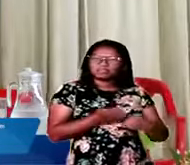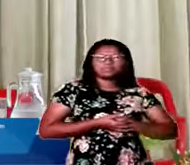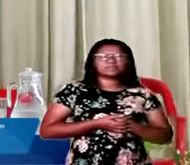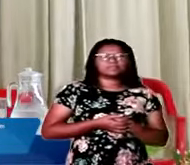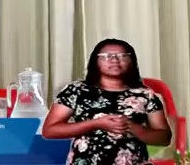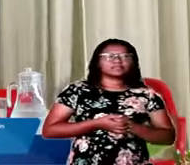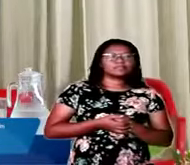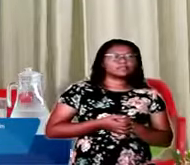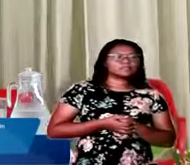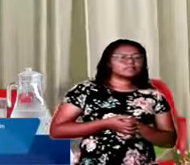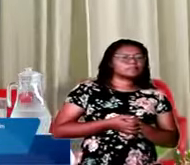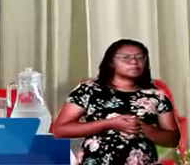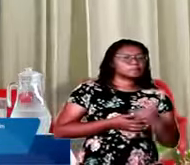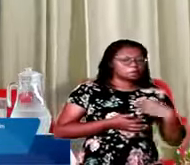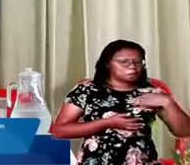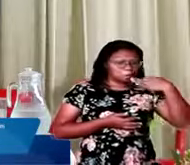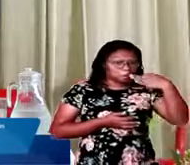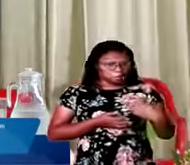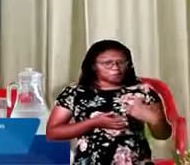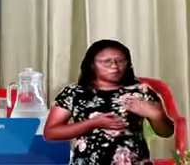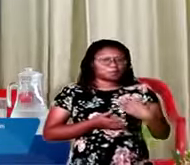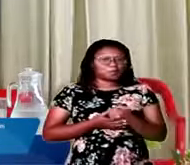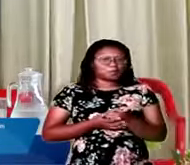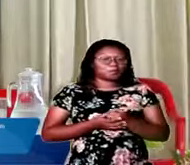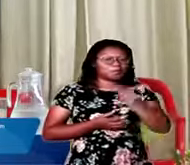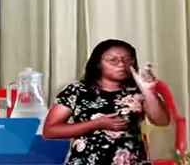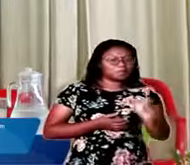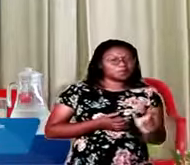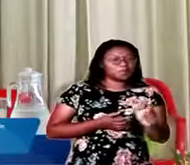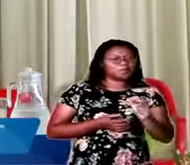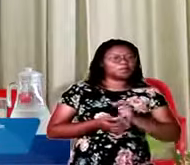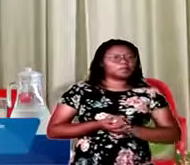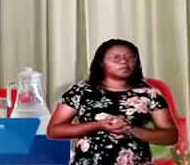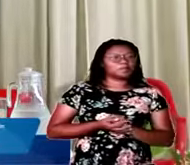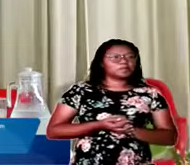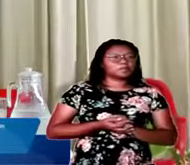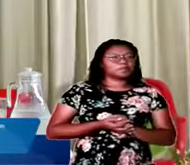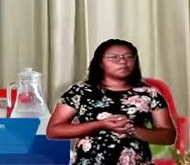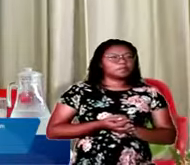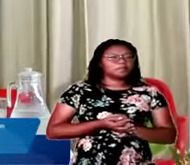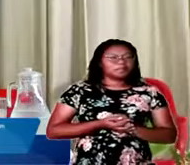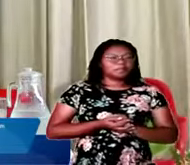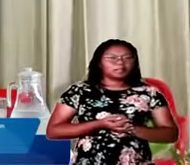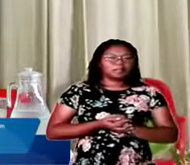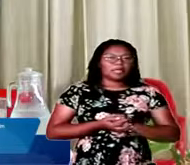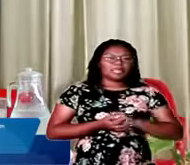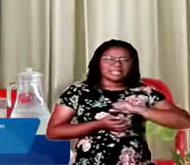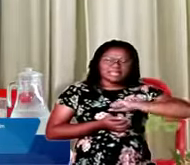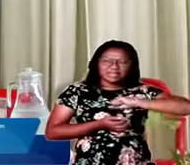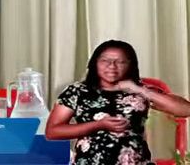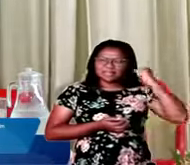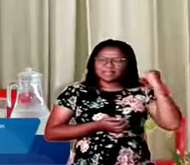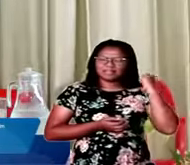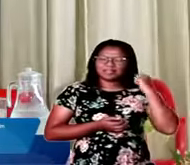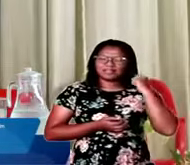La dignidad humana se fundamenta en los derechos universales de la